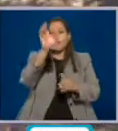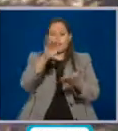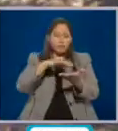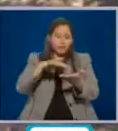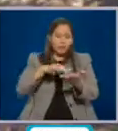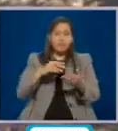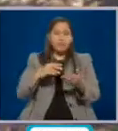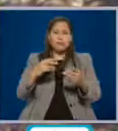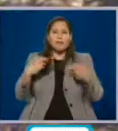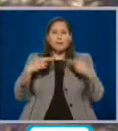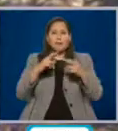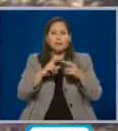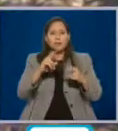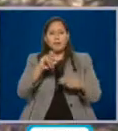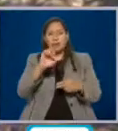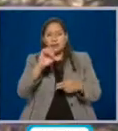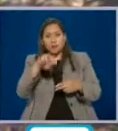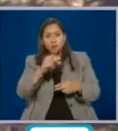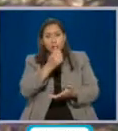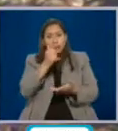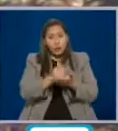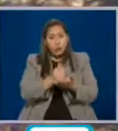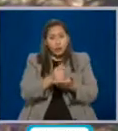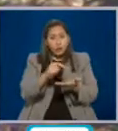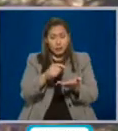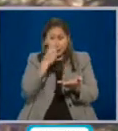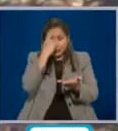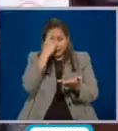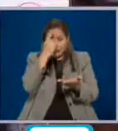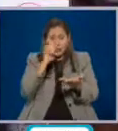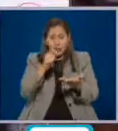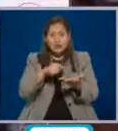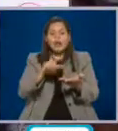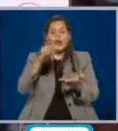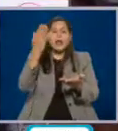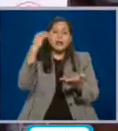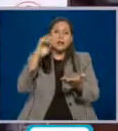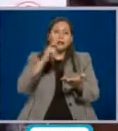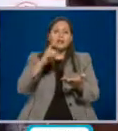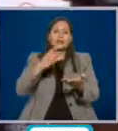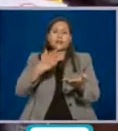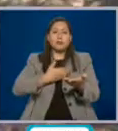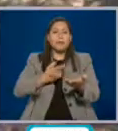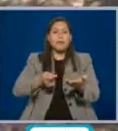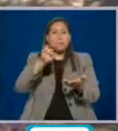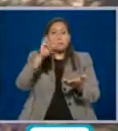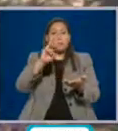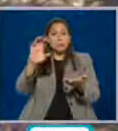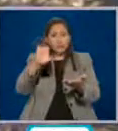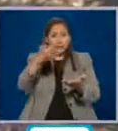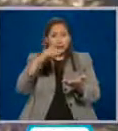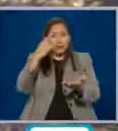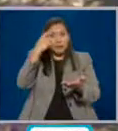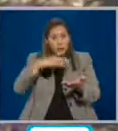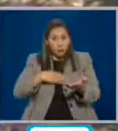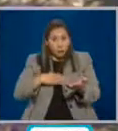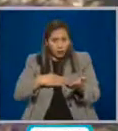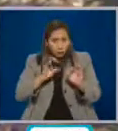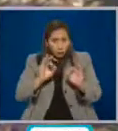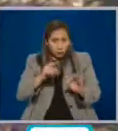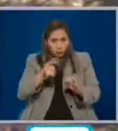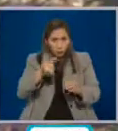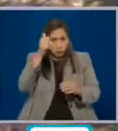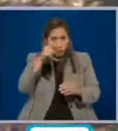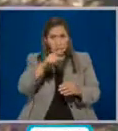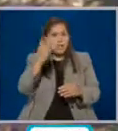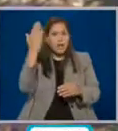de maestro Héctor de Mauleón, por ejemplo, La ciudad que nos inventa, que habla, por ejemplo, de cuando en el Zócalo instalaron los primeros baños públicos, baños para ir al baño, porque